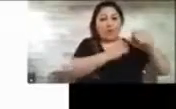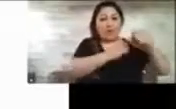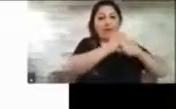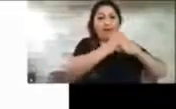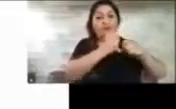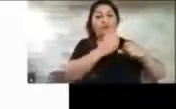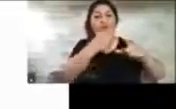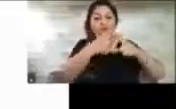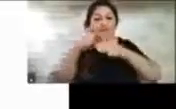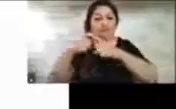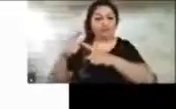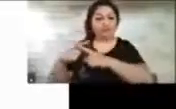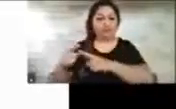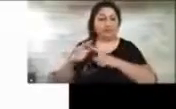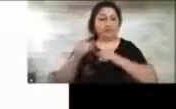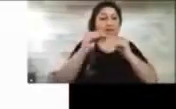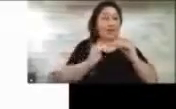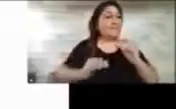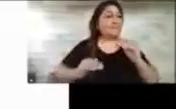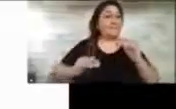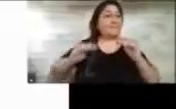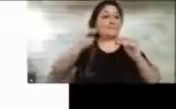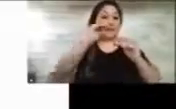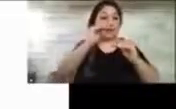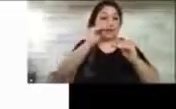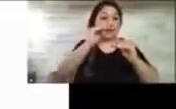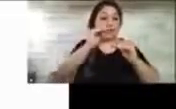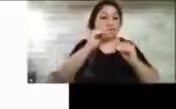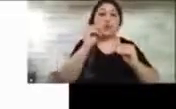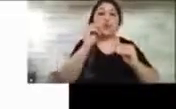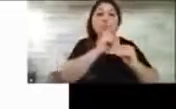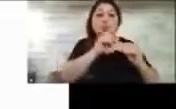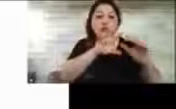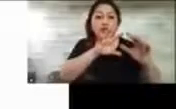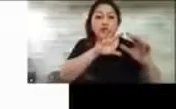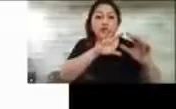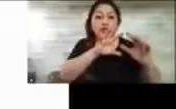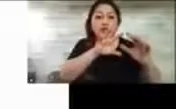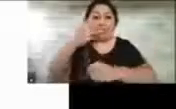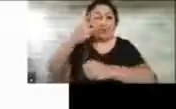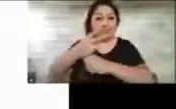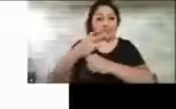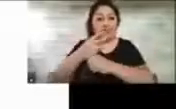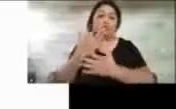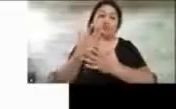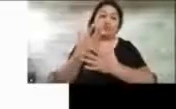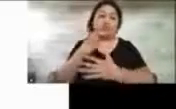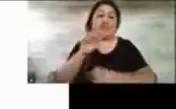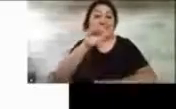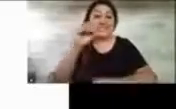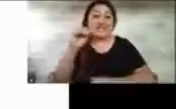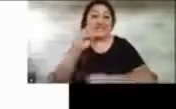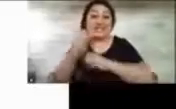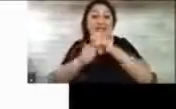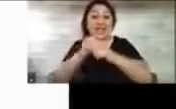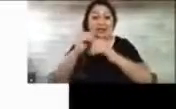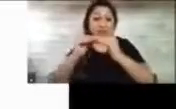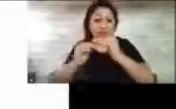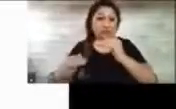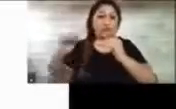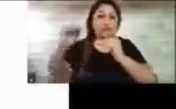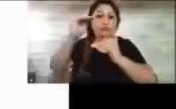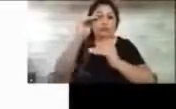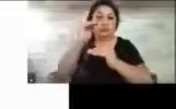mayor parte se ubica en el último tramo, que es de los adultos mayores, de 60 años y más, con un 38,3%, pero